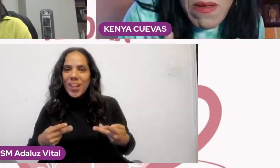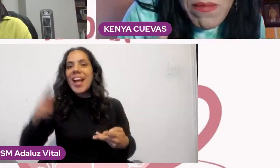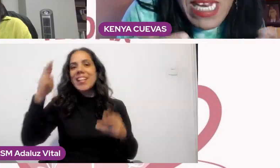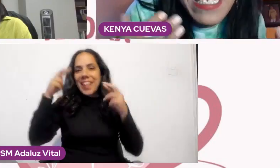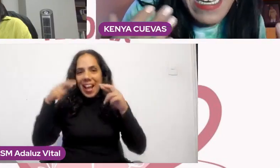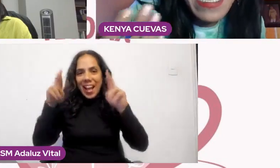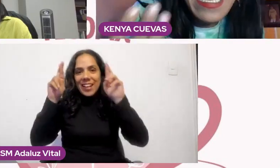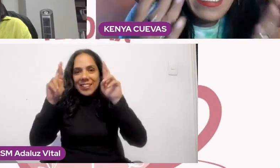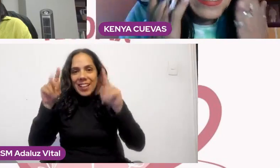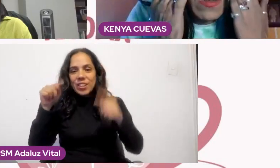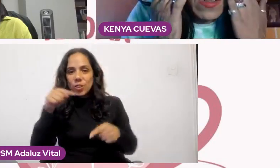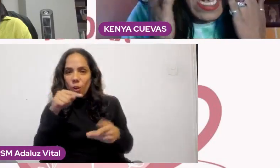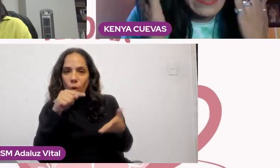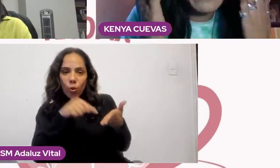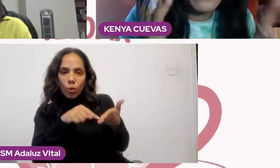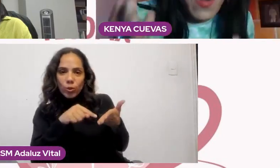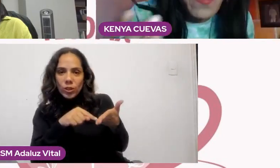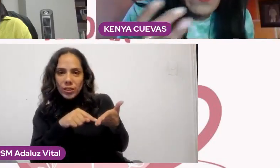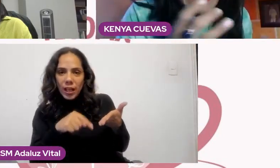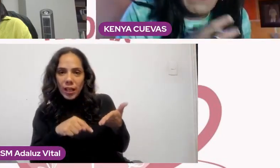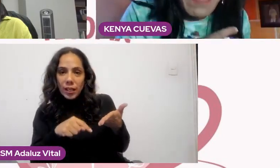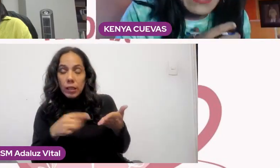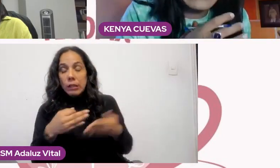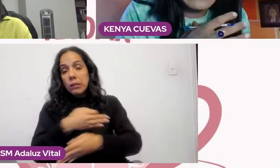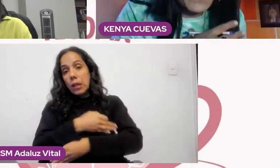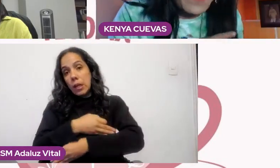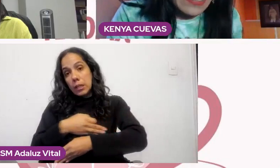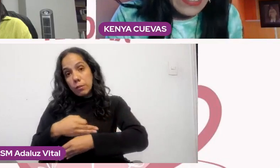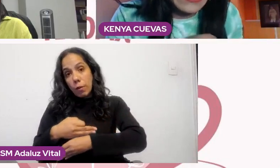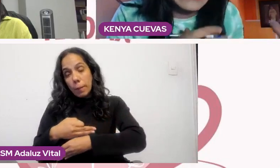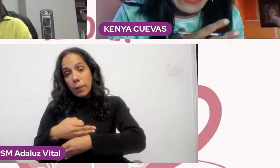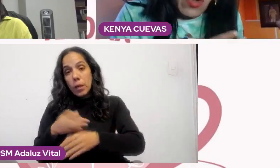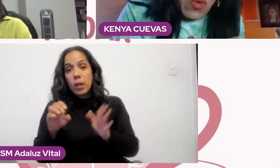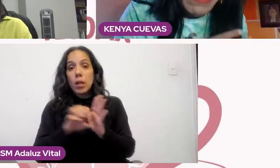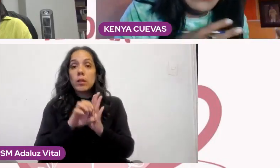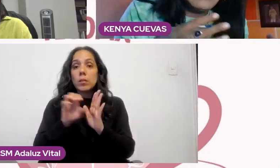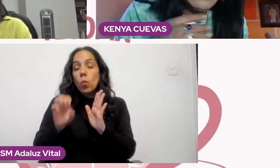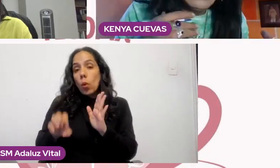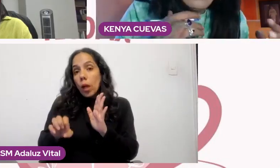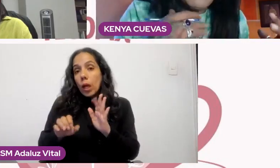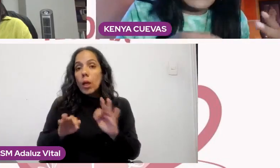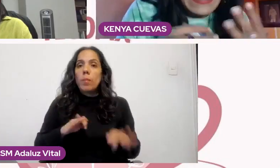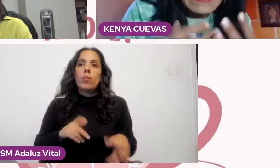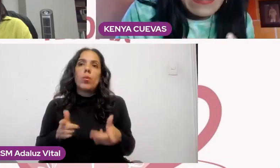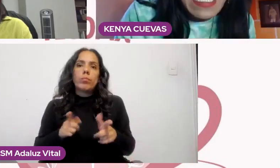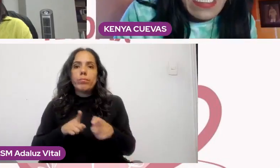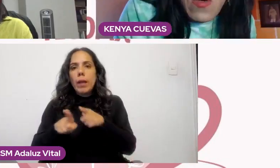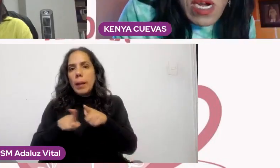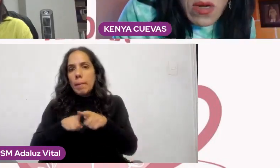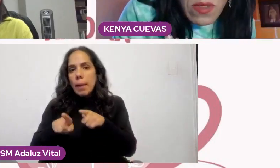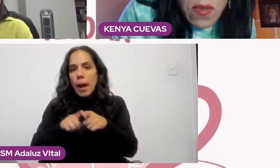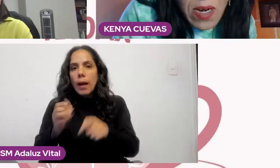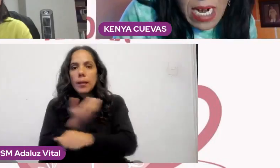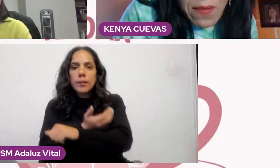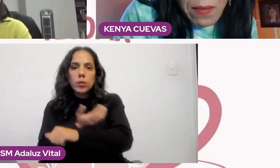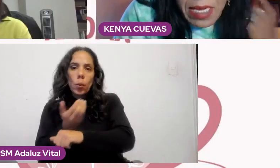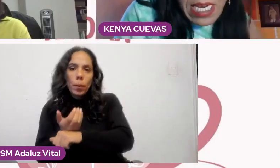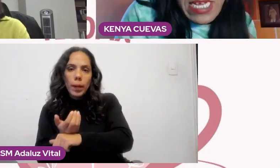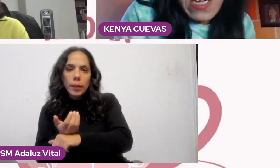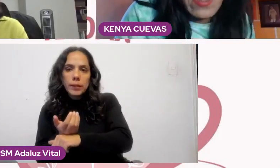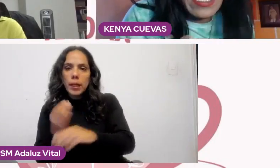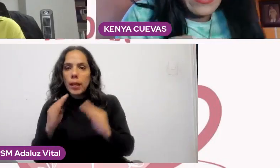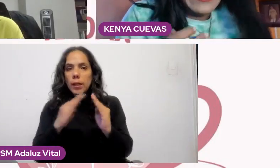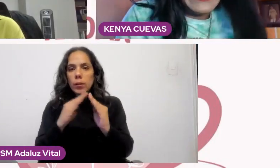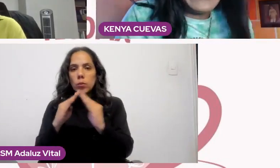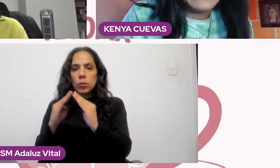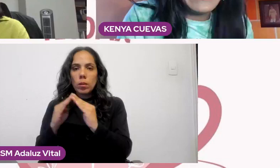reconocimiento a las familias elegidas, cuando llega el grupo de hermanas, de compañeras, de roomies, pues se les atiende igual como si fuera la familia